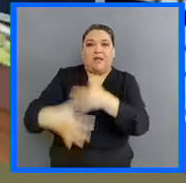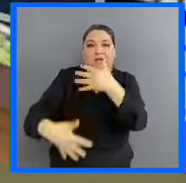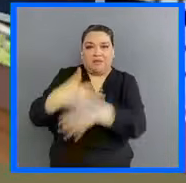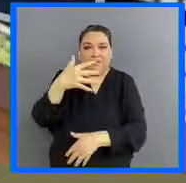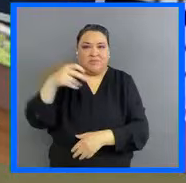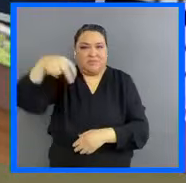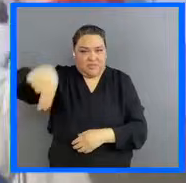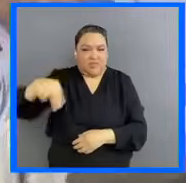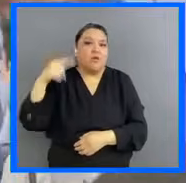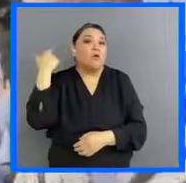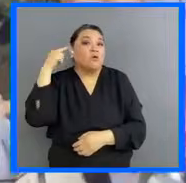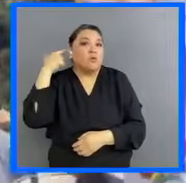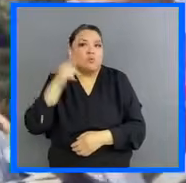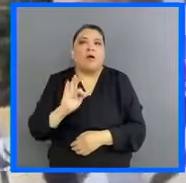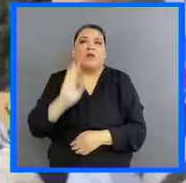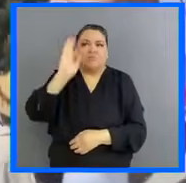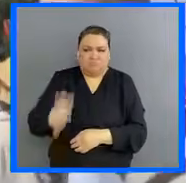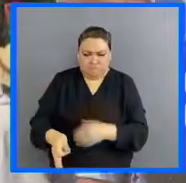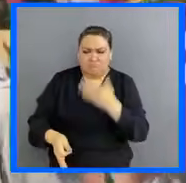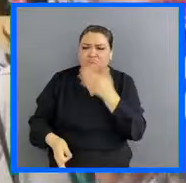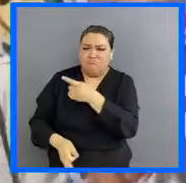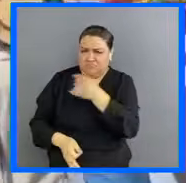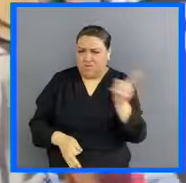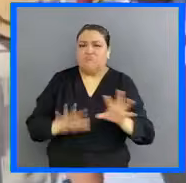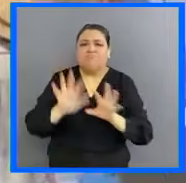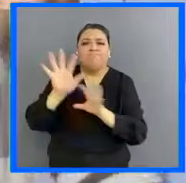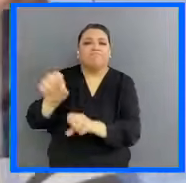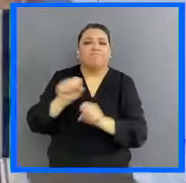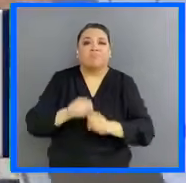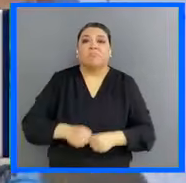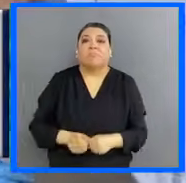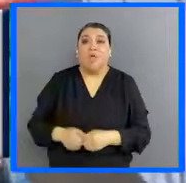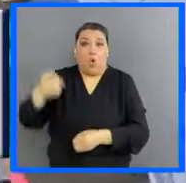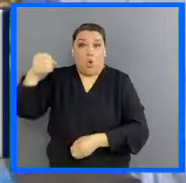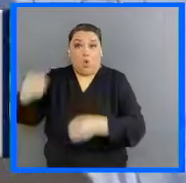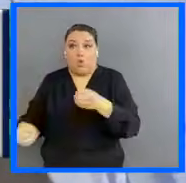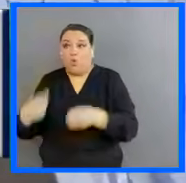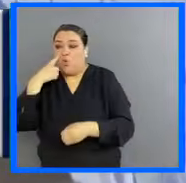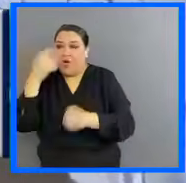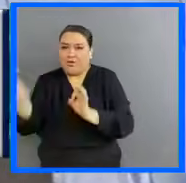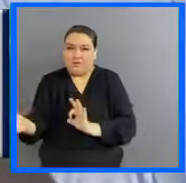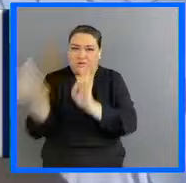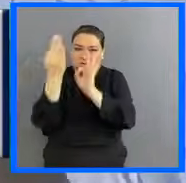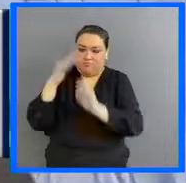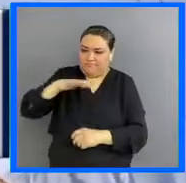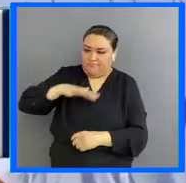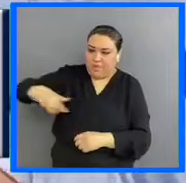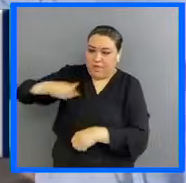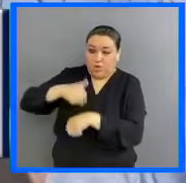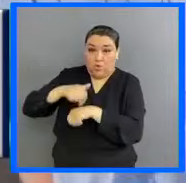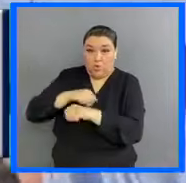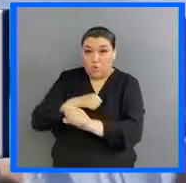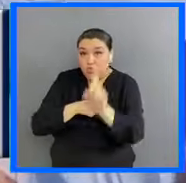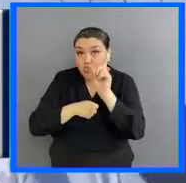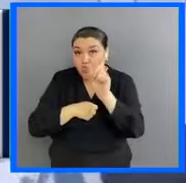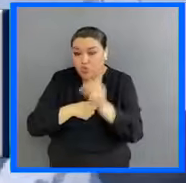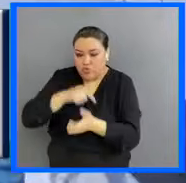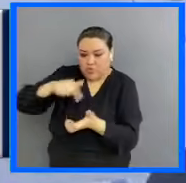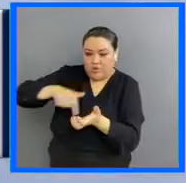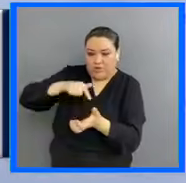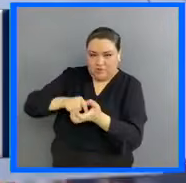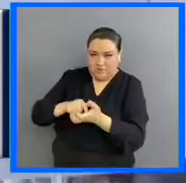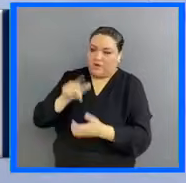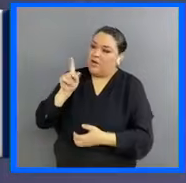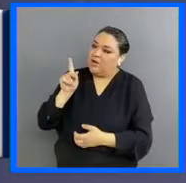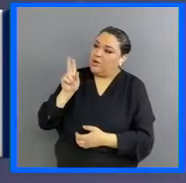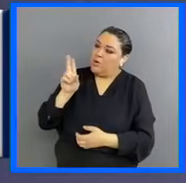pasado. El juez de control y oralidad del primer distrito judicial con sede en el penal de Puente Grande, en